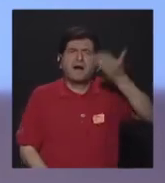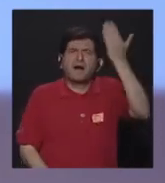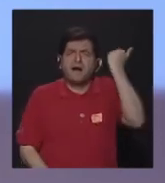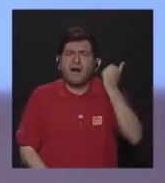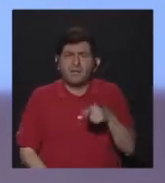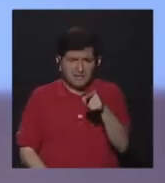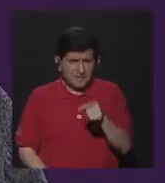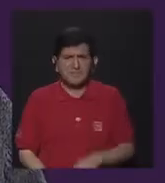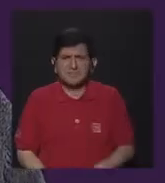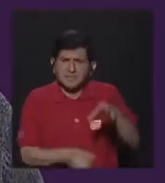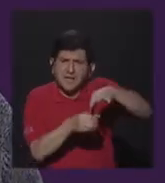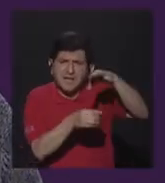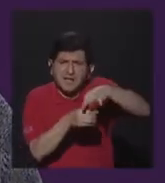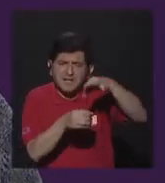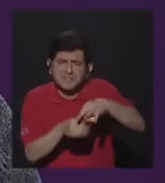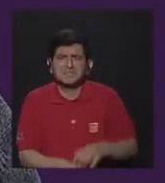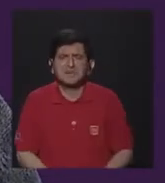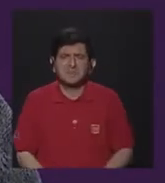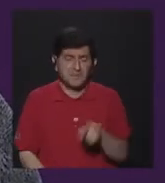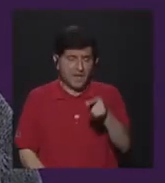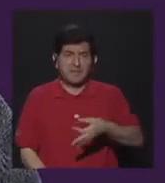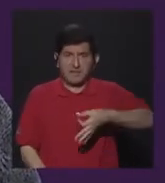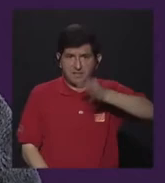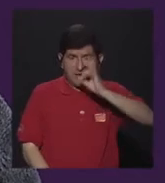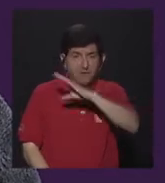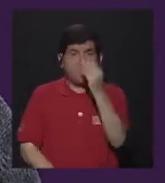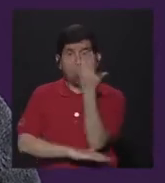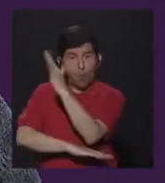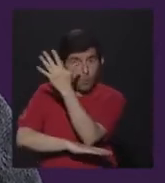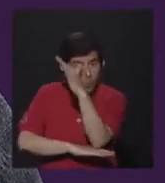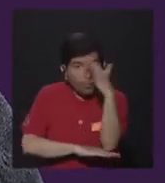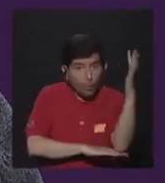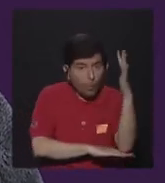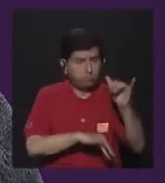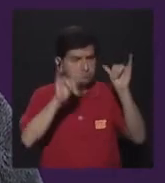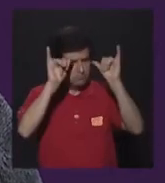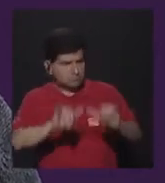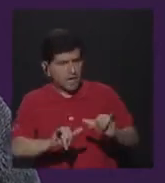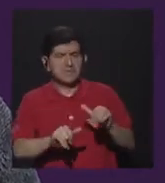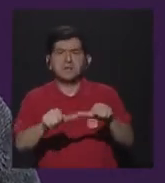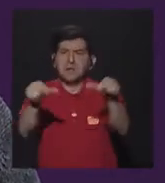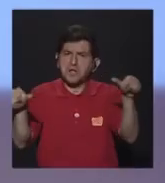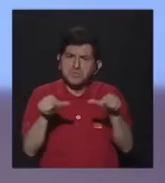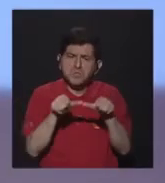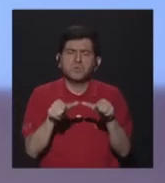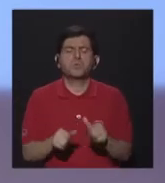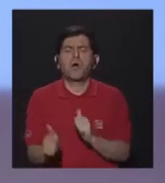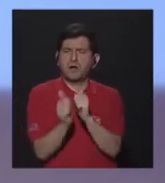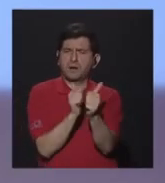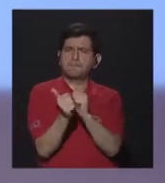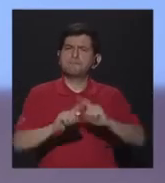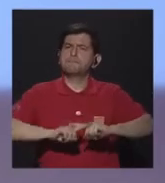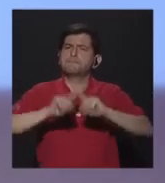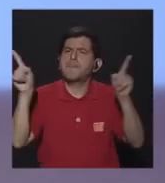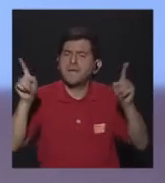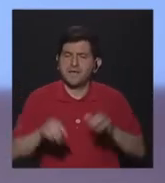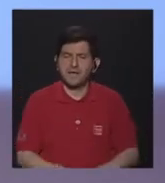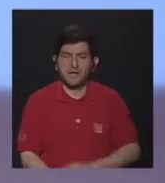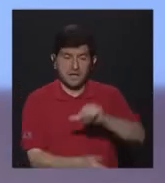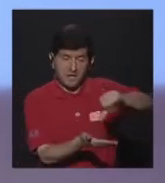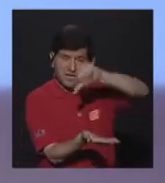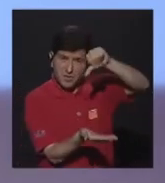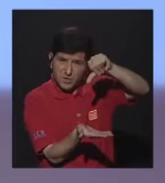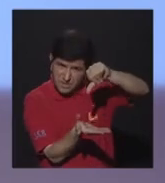o áreas de bosque que han ido regenerando pse y algunos se han mantenido como instalaciones deportivas pero constituyen un centro